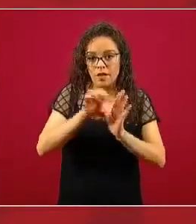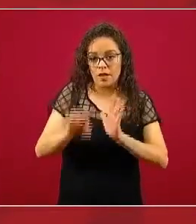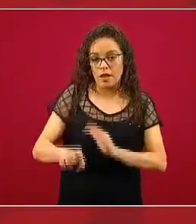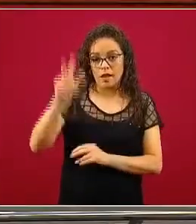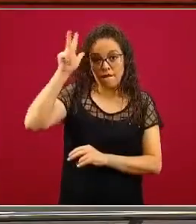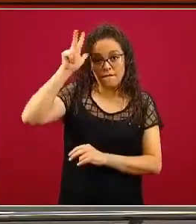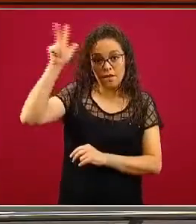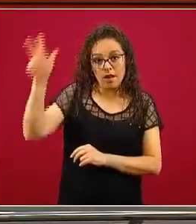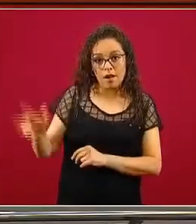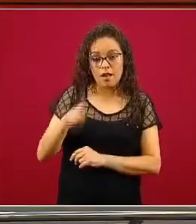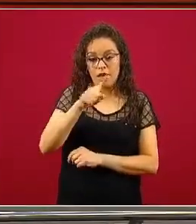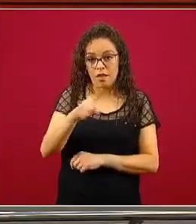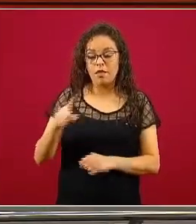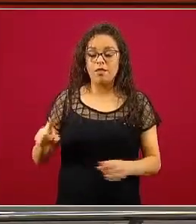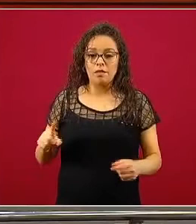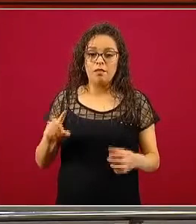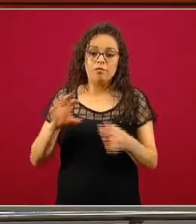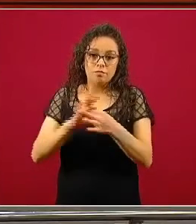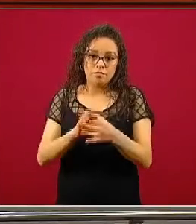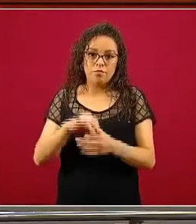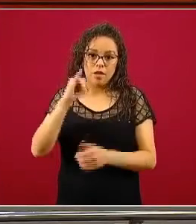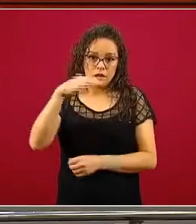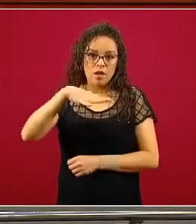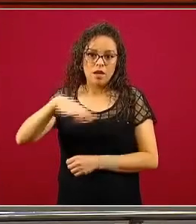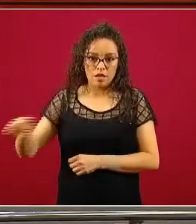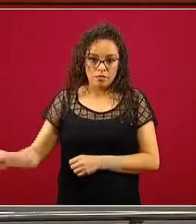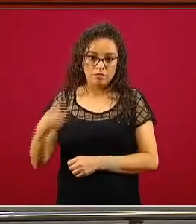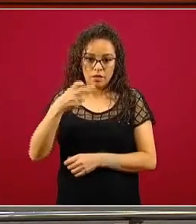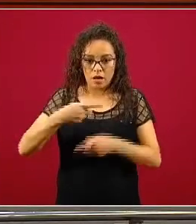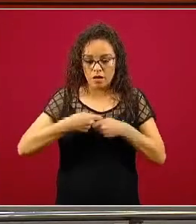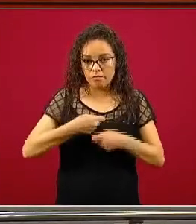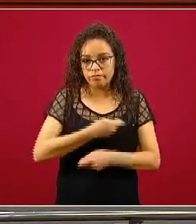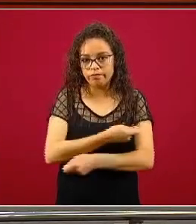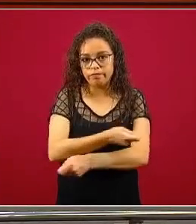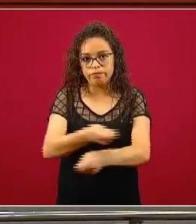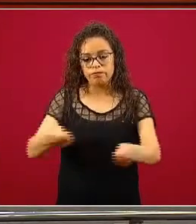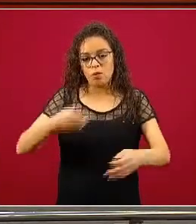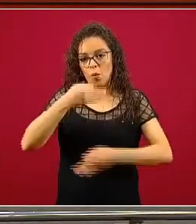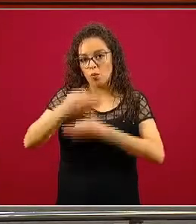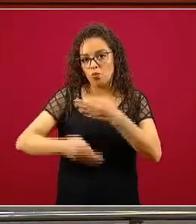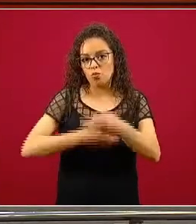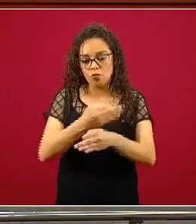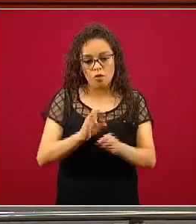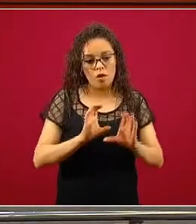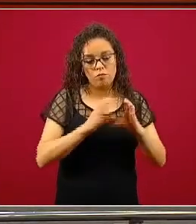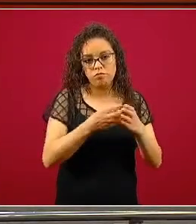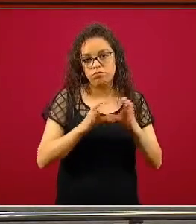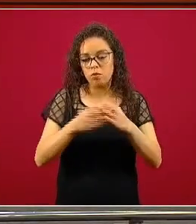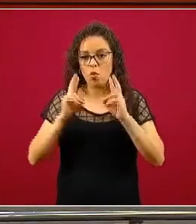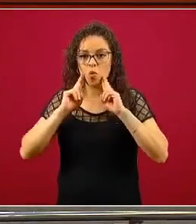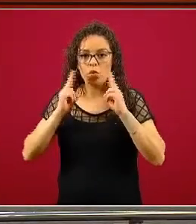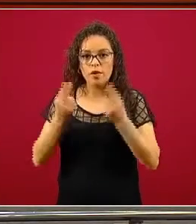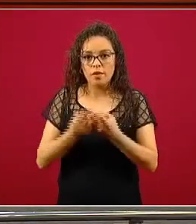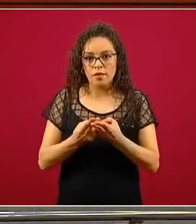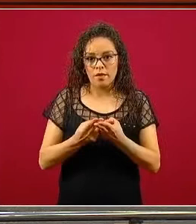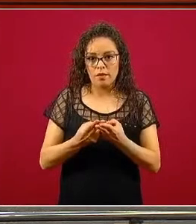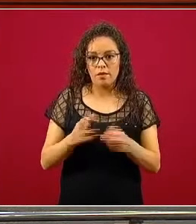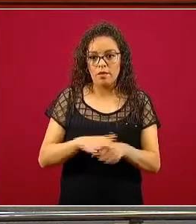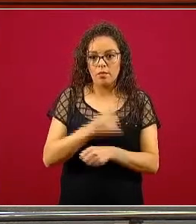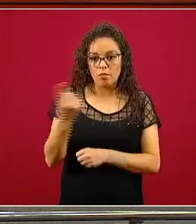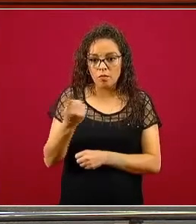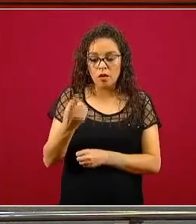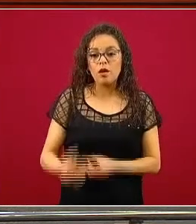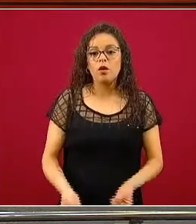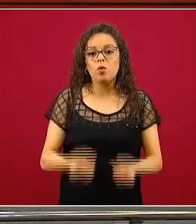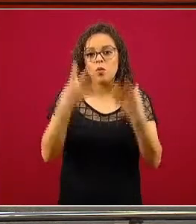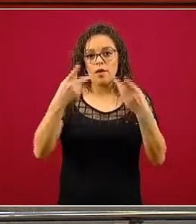Instituto Mexicano del Seguro Social y el abastecimiento es común a todas las unidades de acuerdo a la cantidad de pacientes